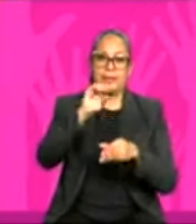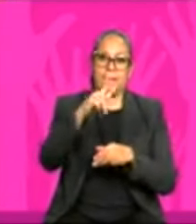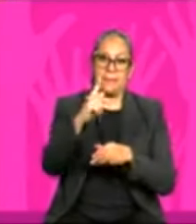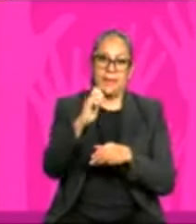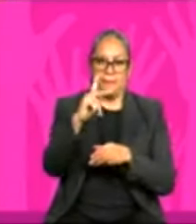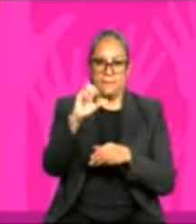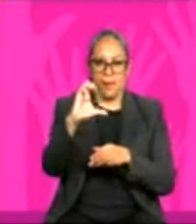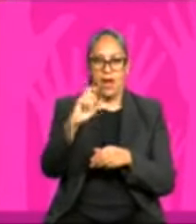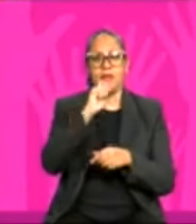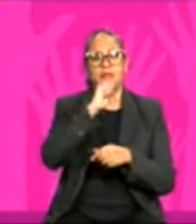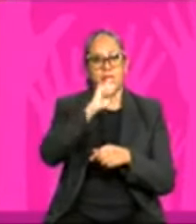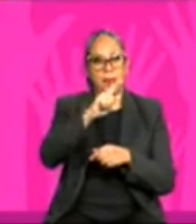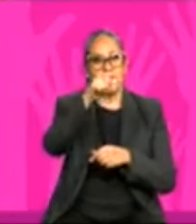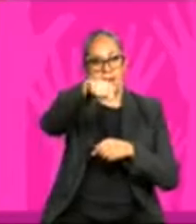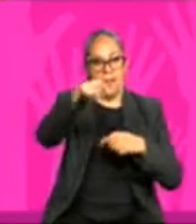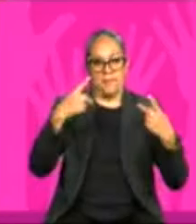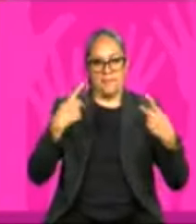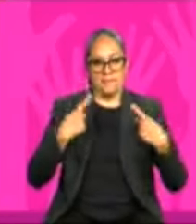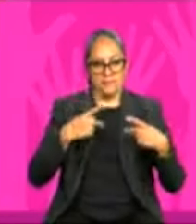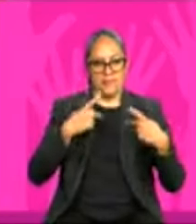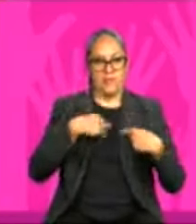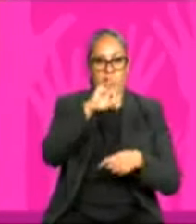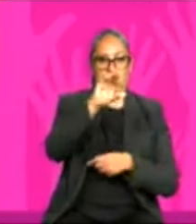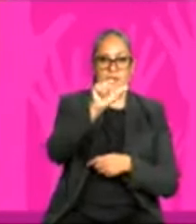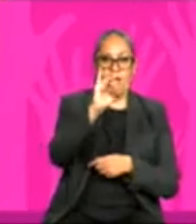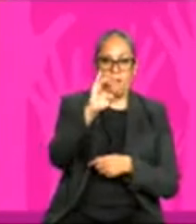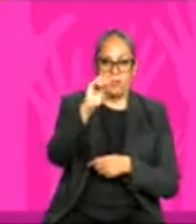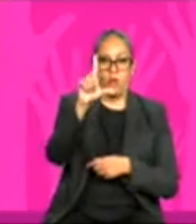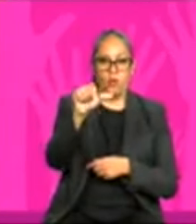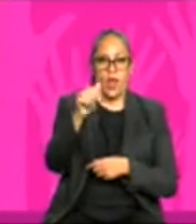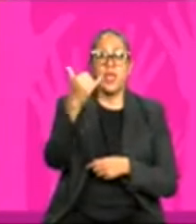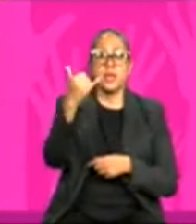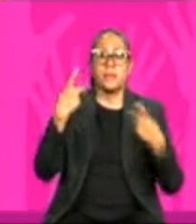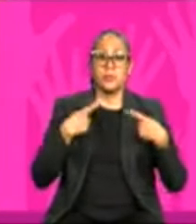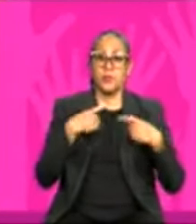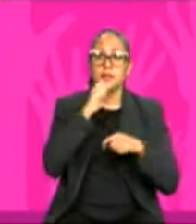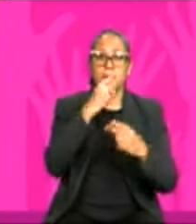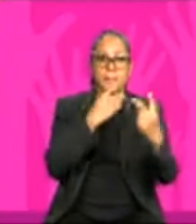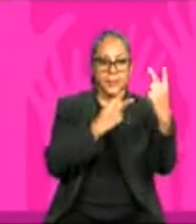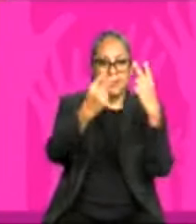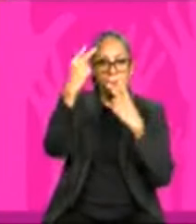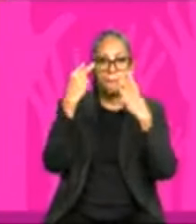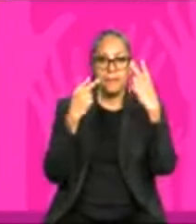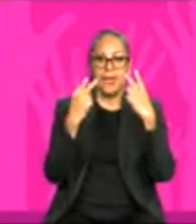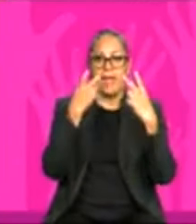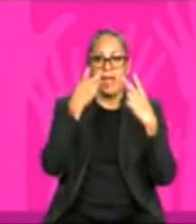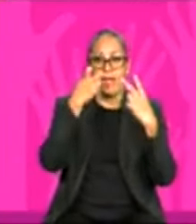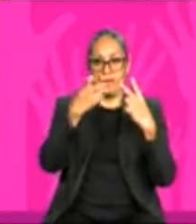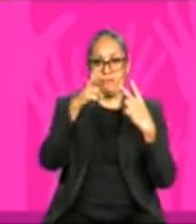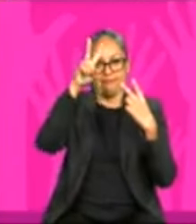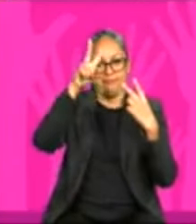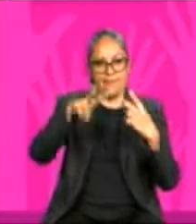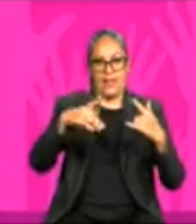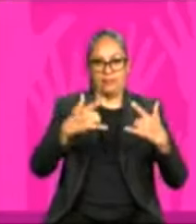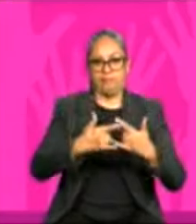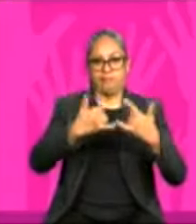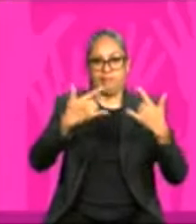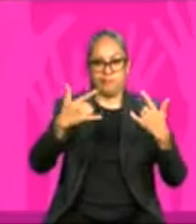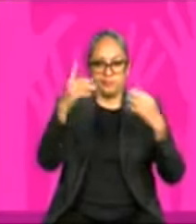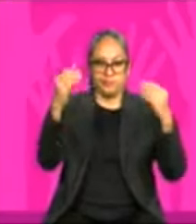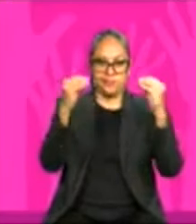la moderadora Fabiola García y a todas las personas que siguen la transmisión de este histórico debate a través de todas